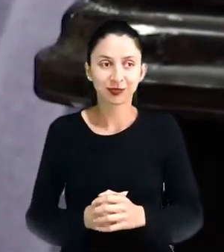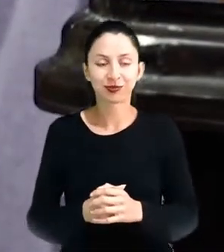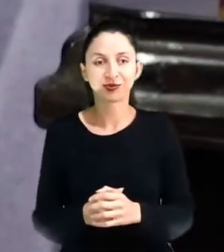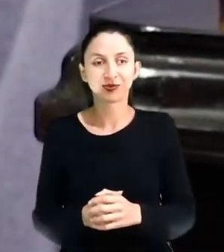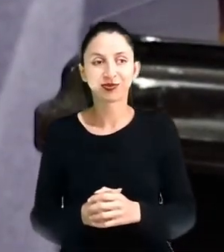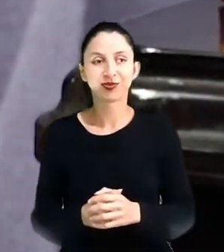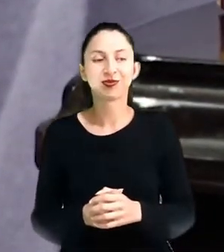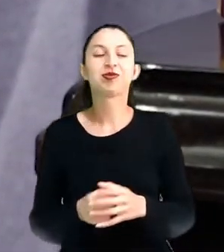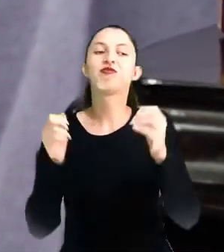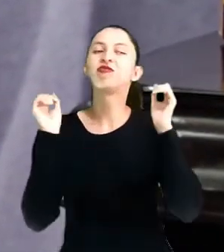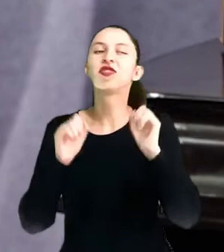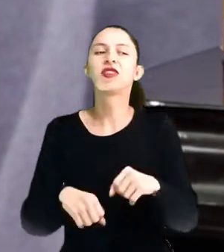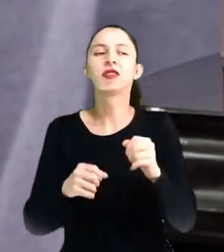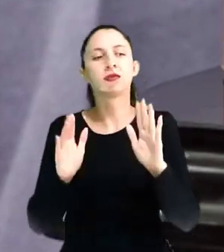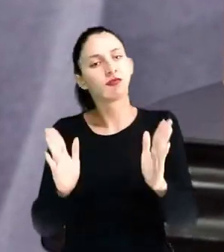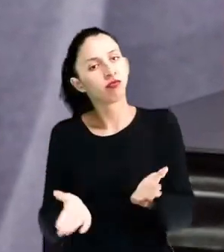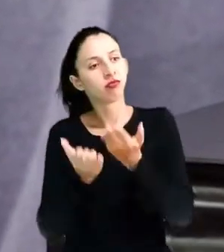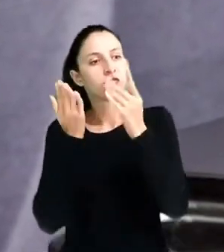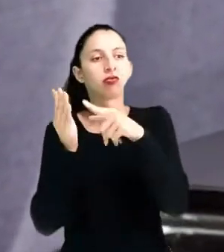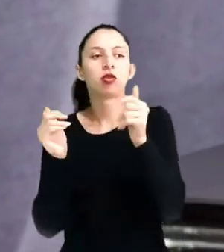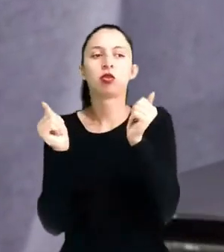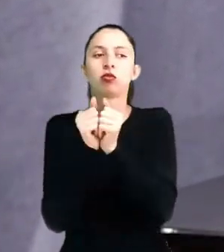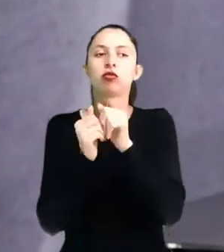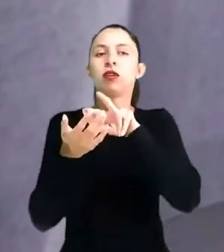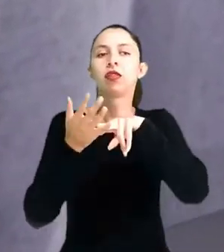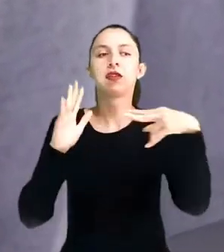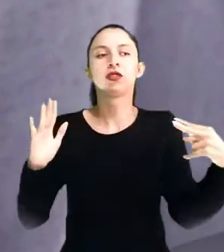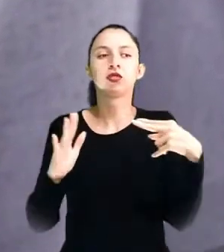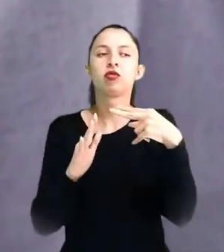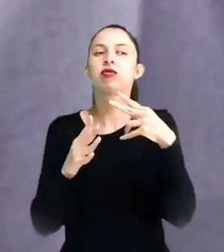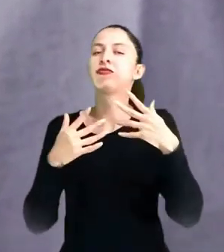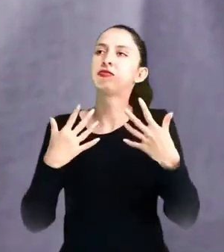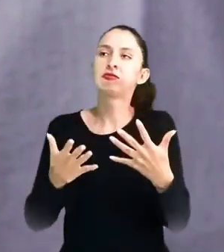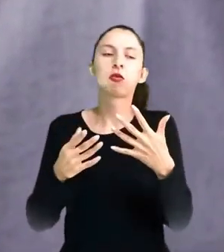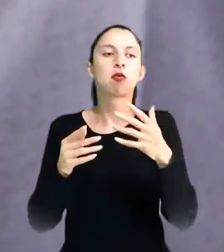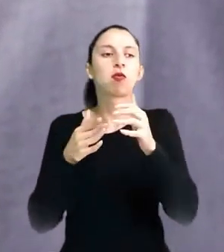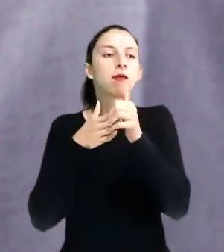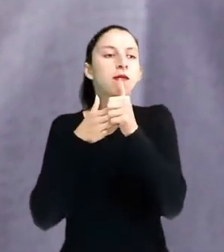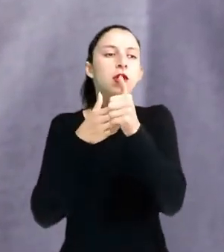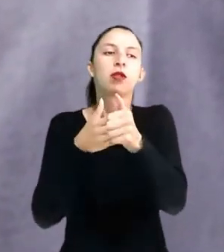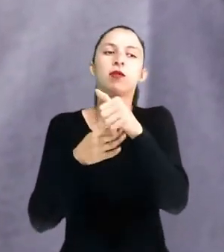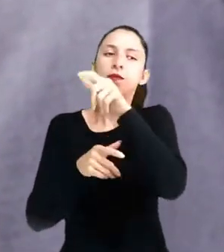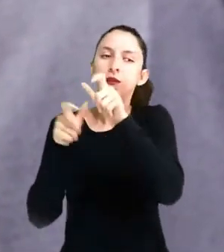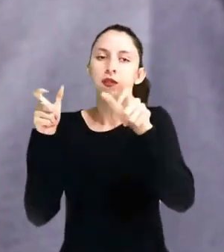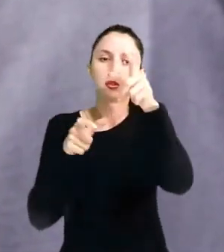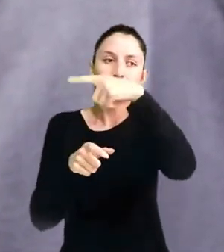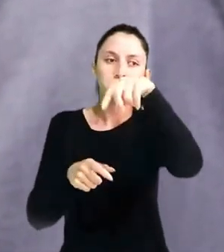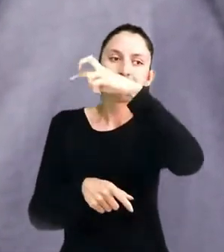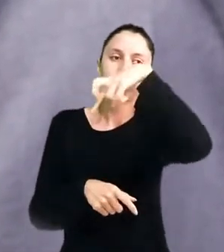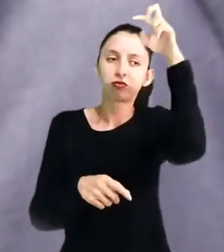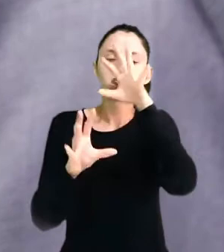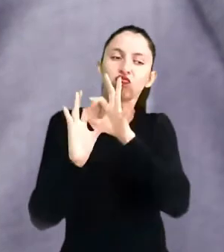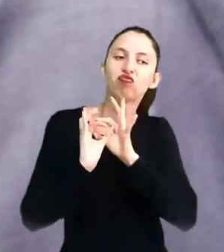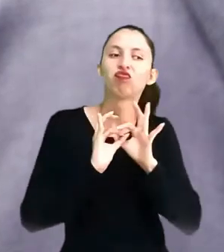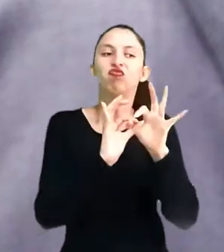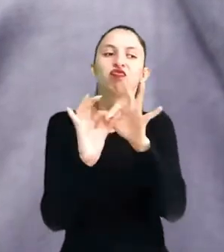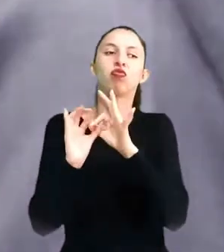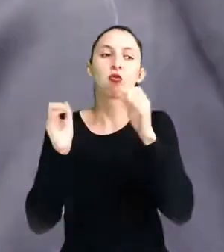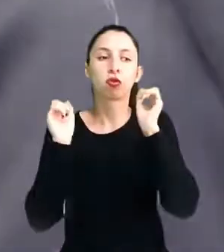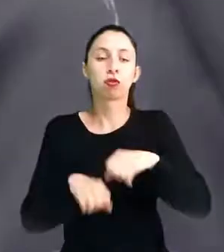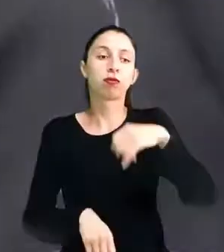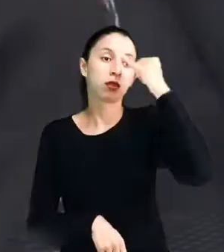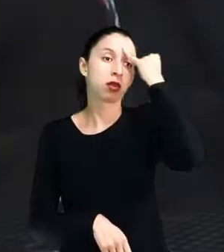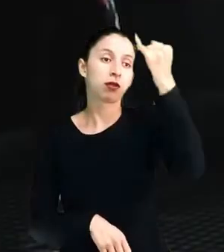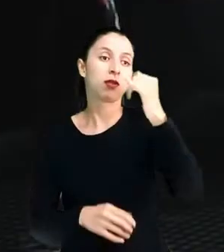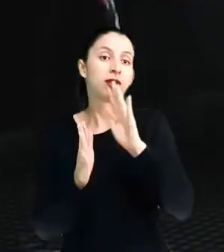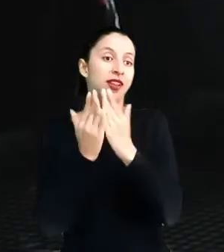digamos, que mejorar también con otras técnicas, otras metodologías, con otras disciplinas. Esa es como la idea que tenemos a lo